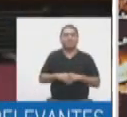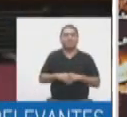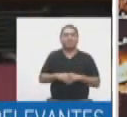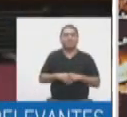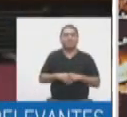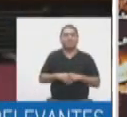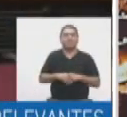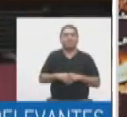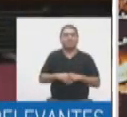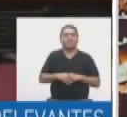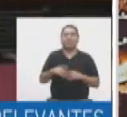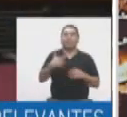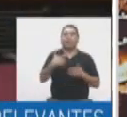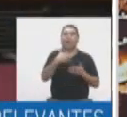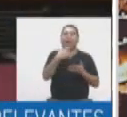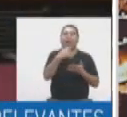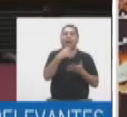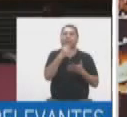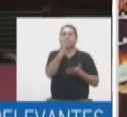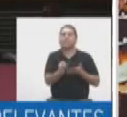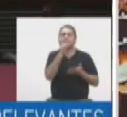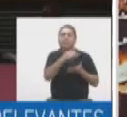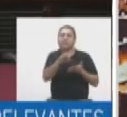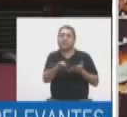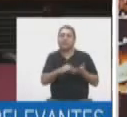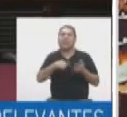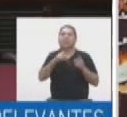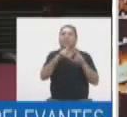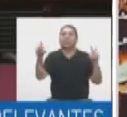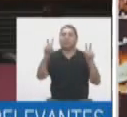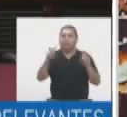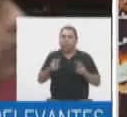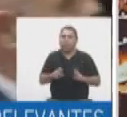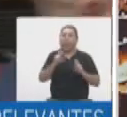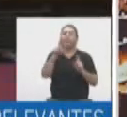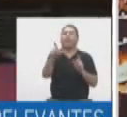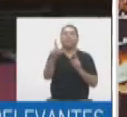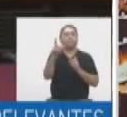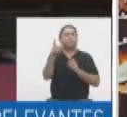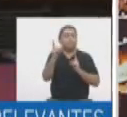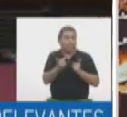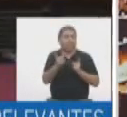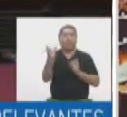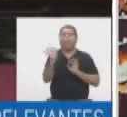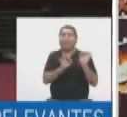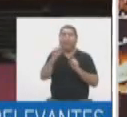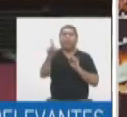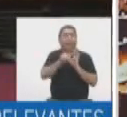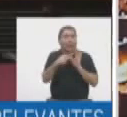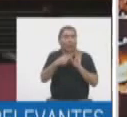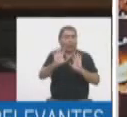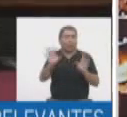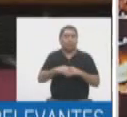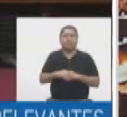es poderoso en la relación no bueno tema privatizaciones e había una fuerte lucha para que algunas